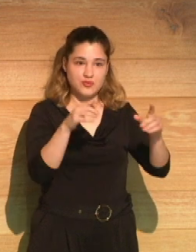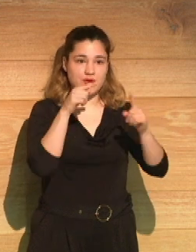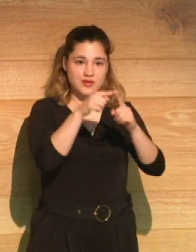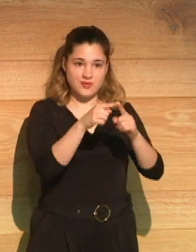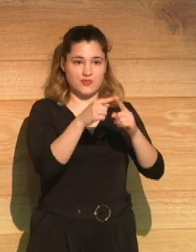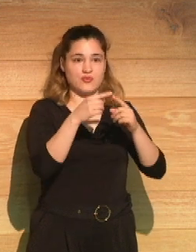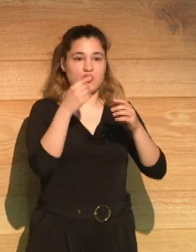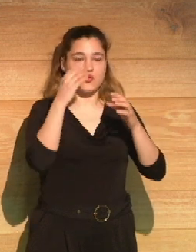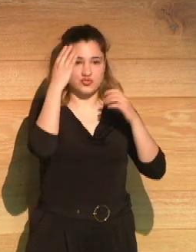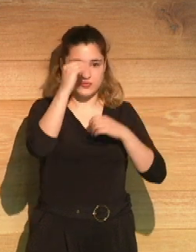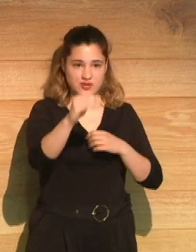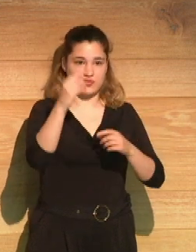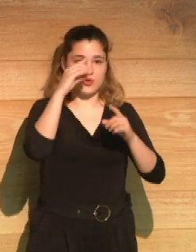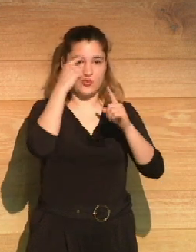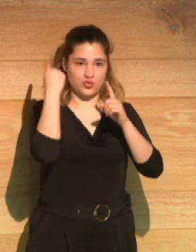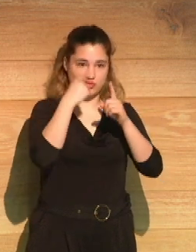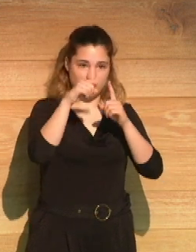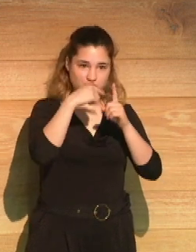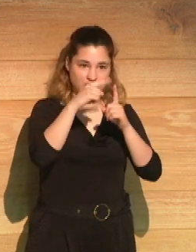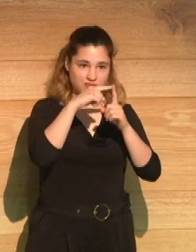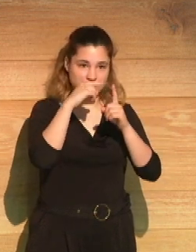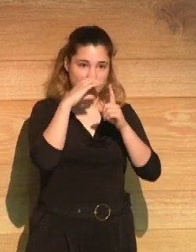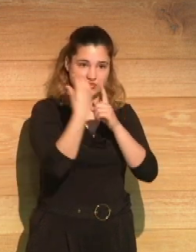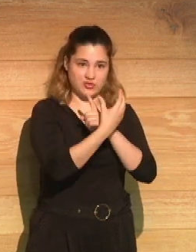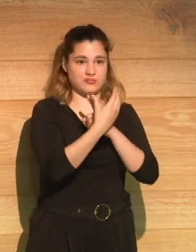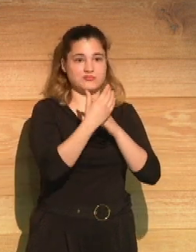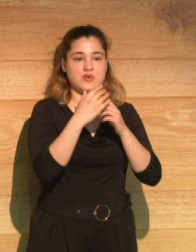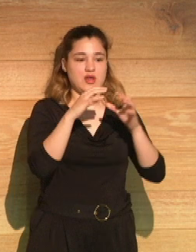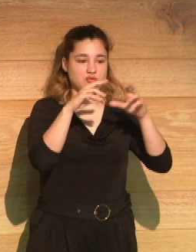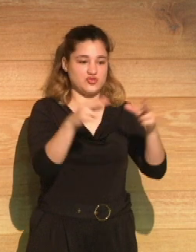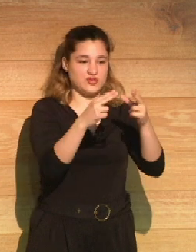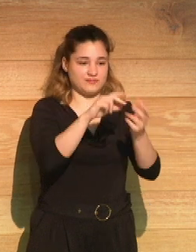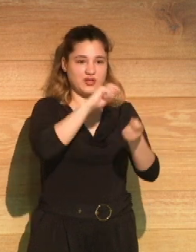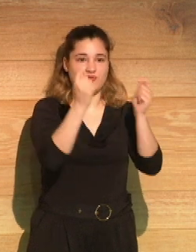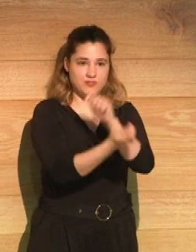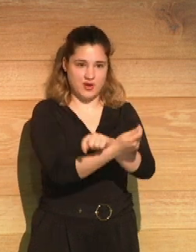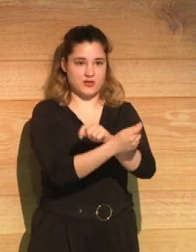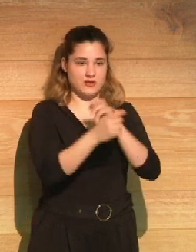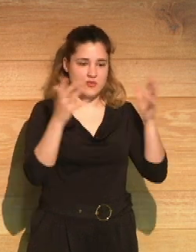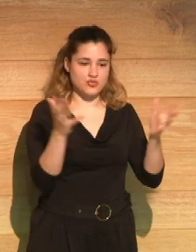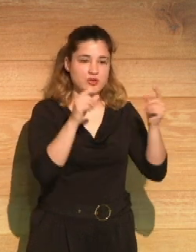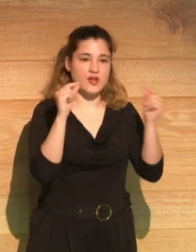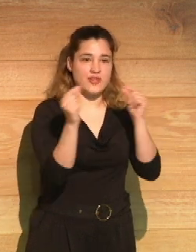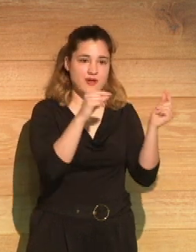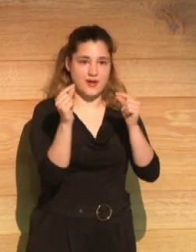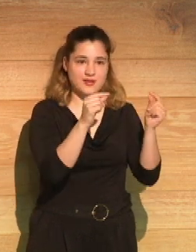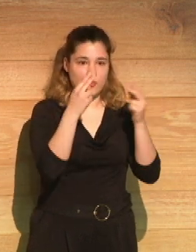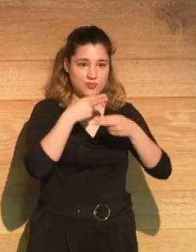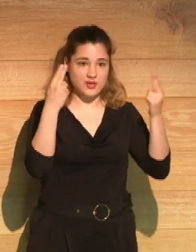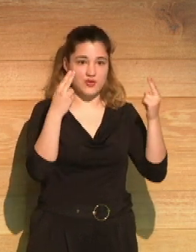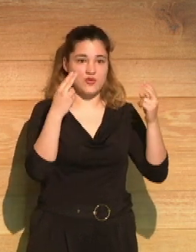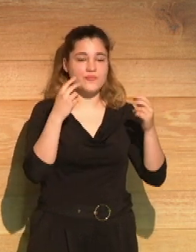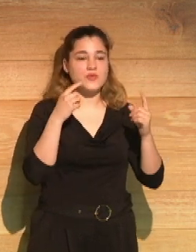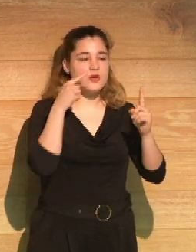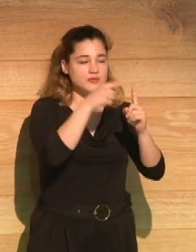cultura para transformar la sociedad, impulsando el debate público, identificando los grandes desafíos y apoyando